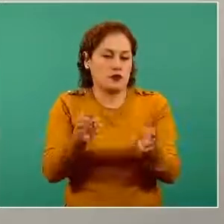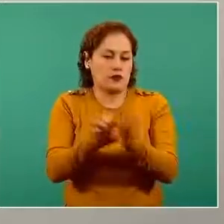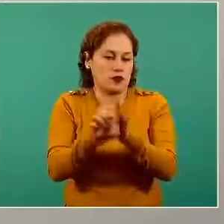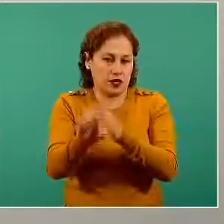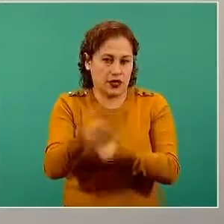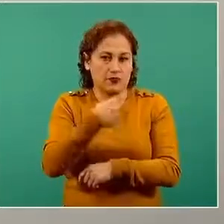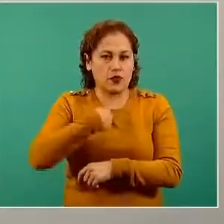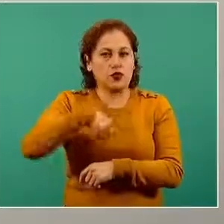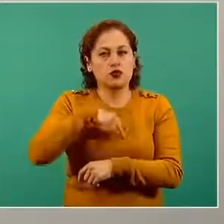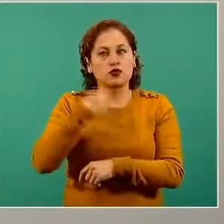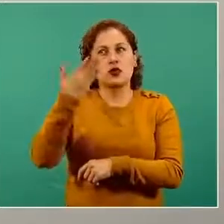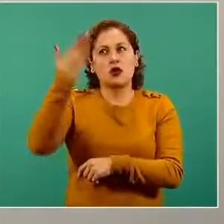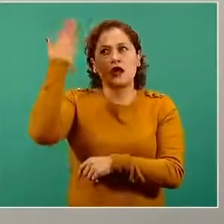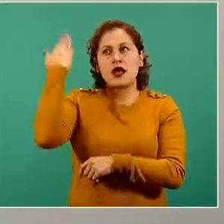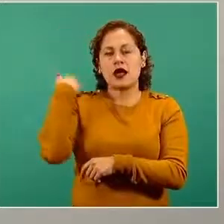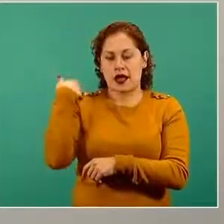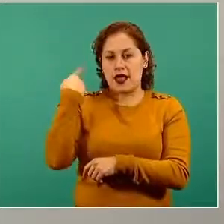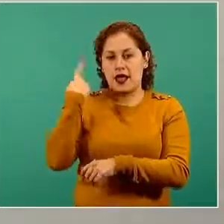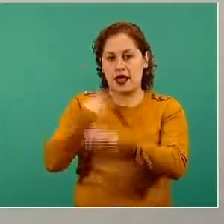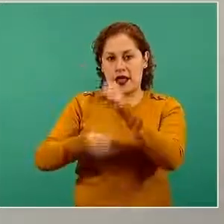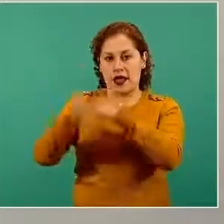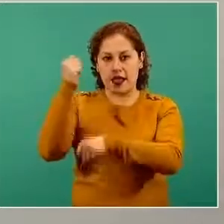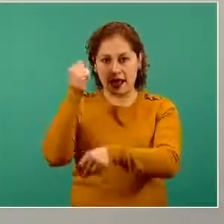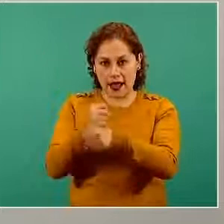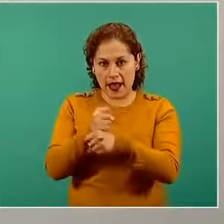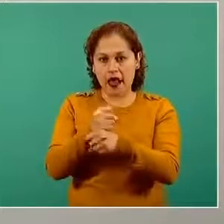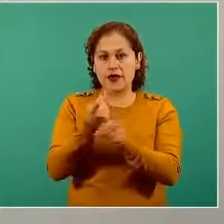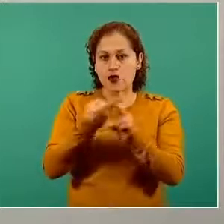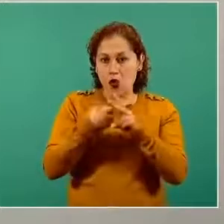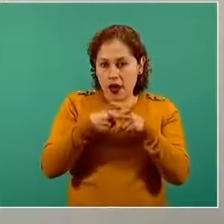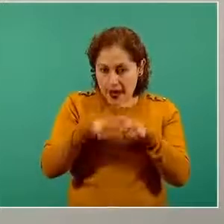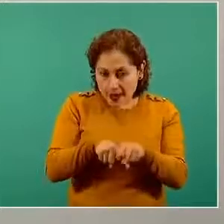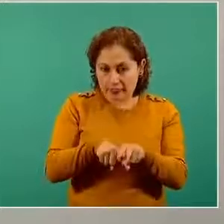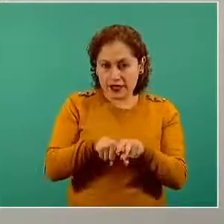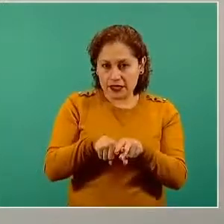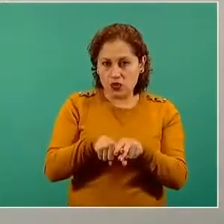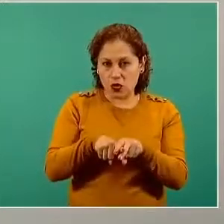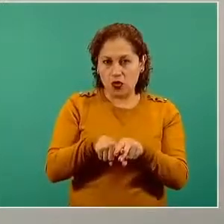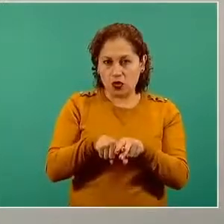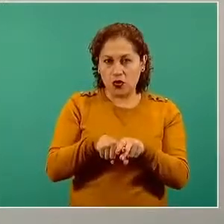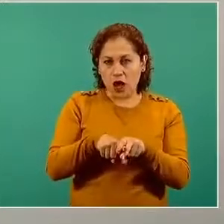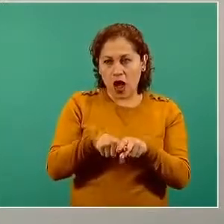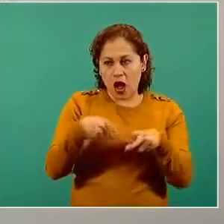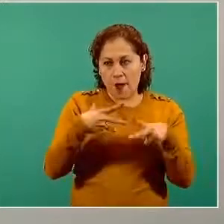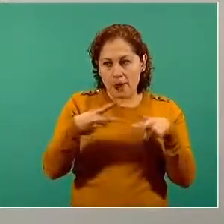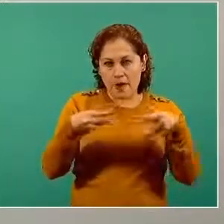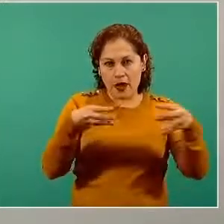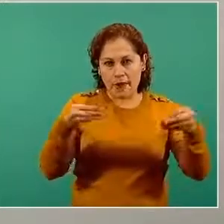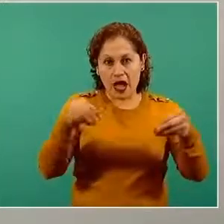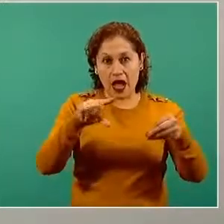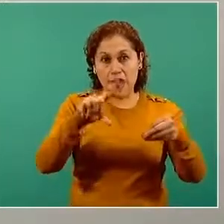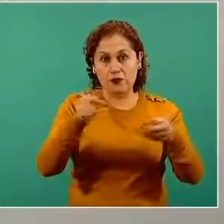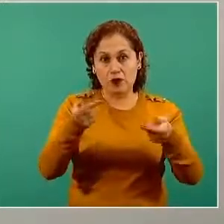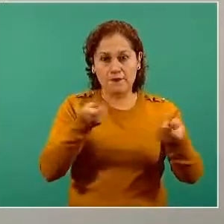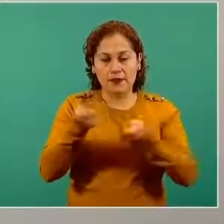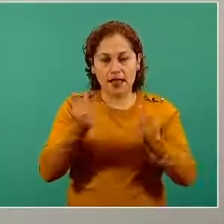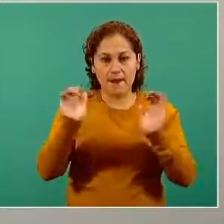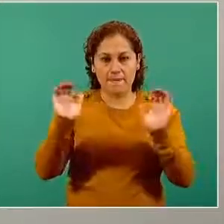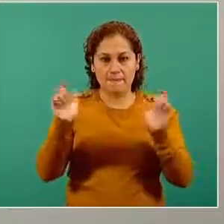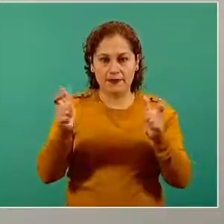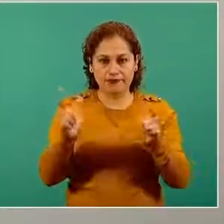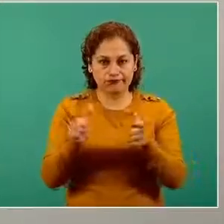una menor transmisión y por lo tanto la curva fue para abajo, es decir, tuvimos menores casos, esto es